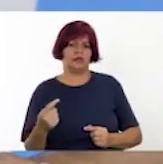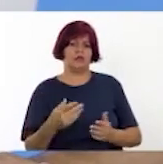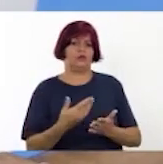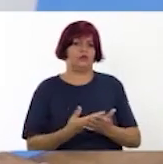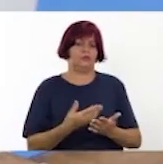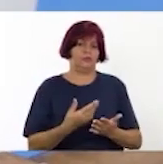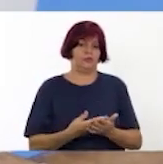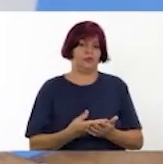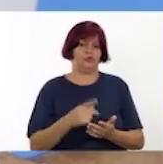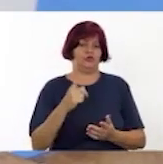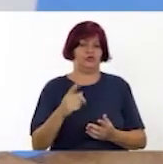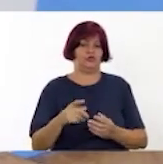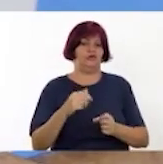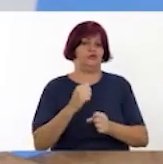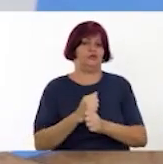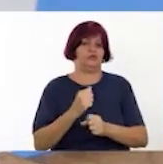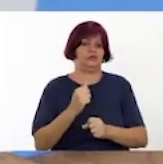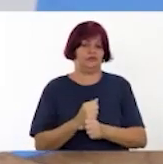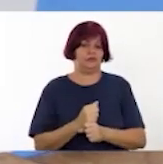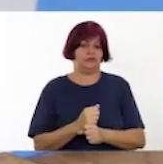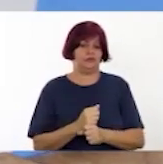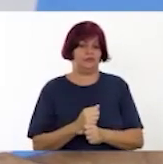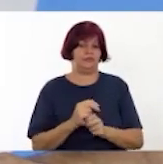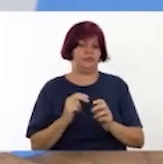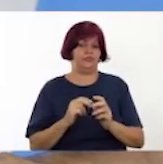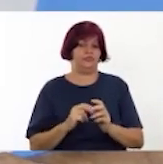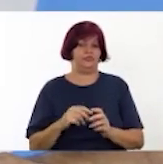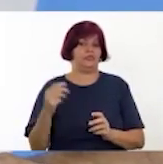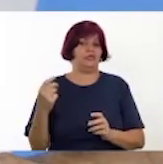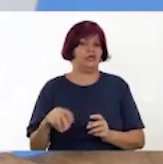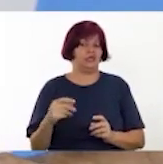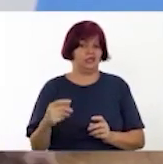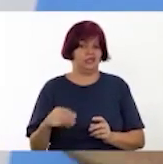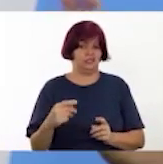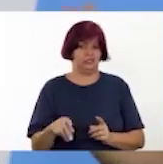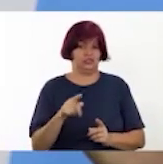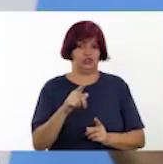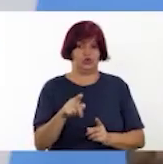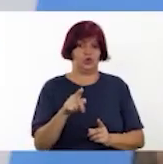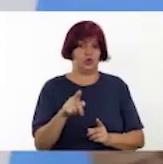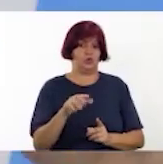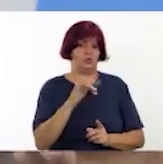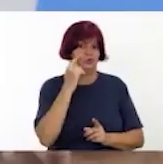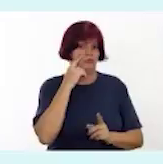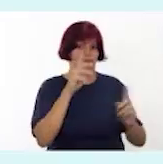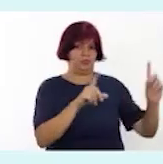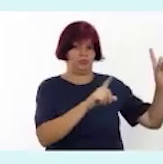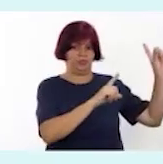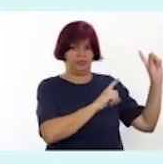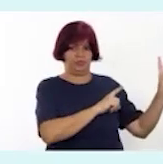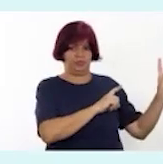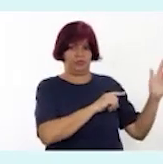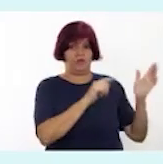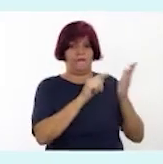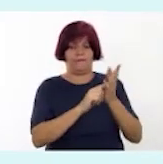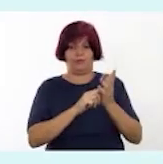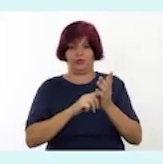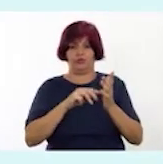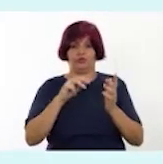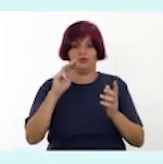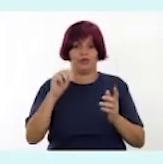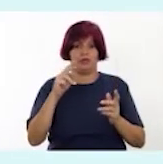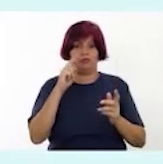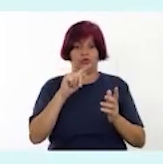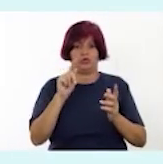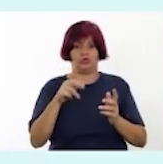Y estamos proponiendo que ustedes después estén trabajando, ¿de acuerdo?, ejercicios como este. O sea, sean los puntos M, 2, 2,